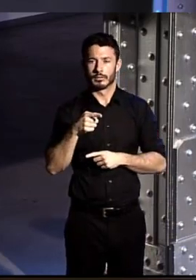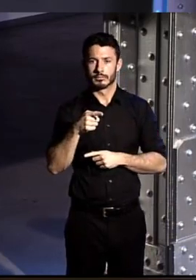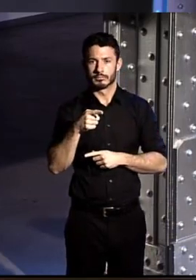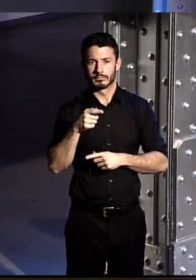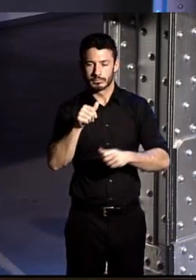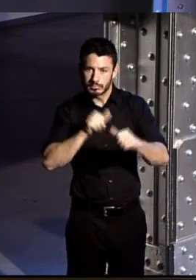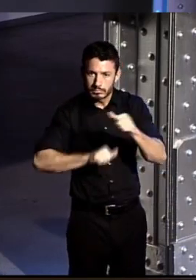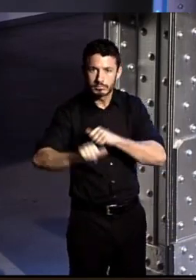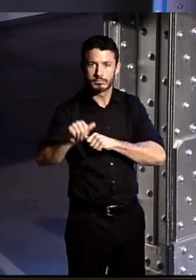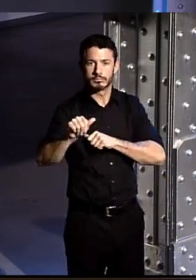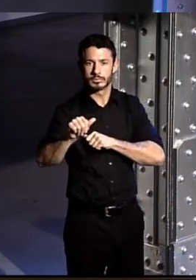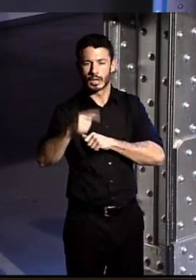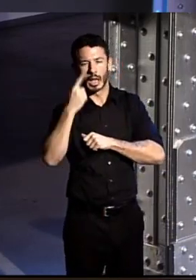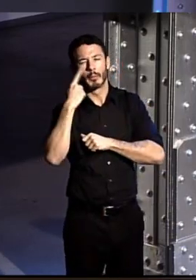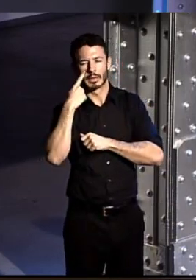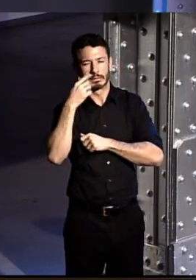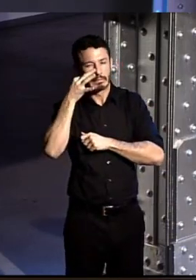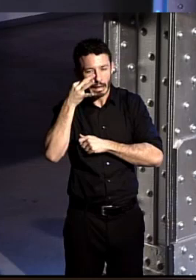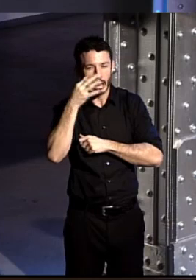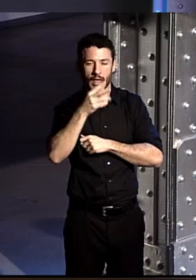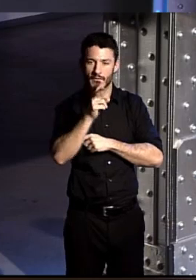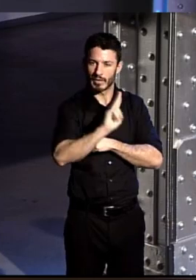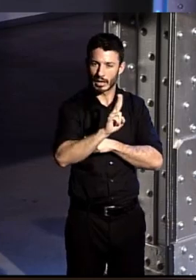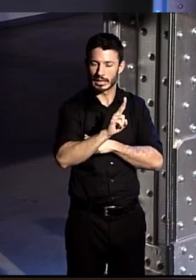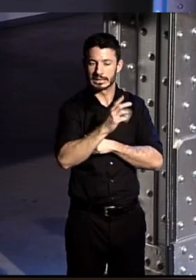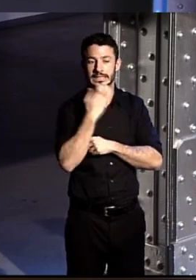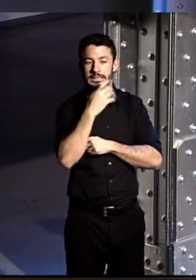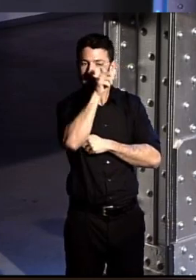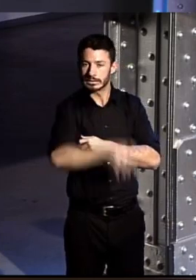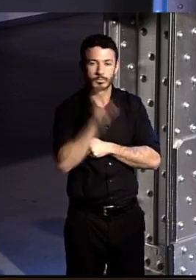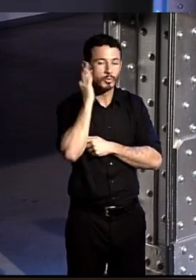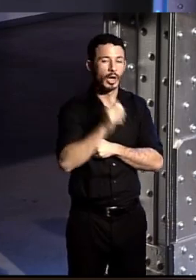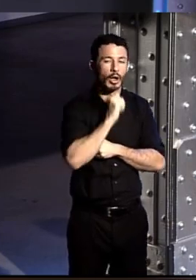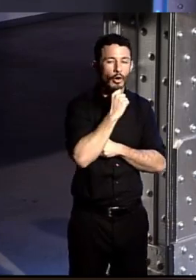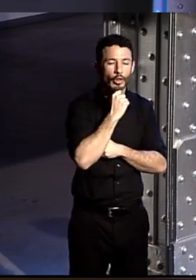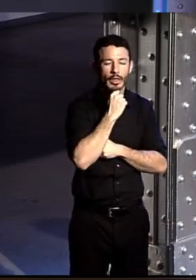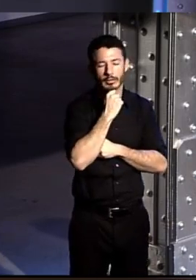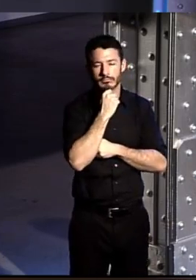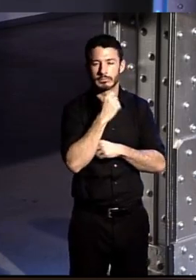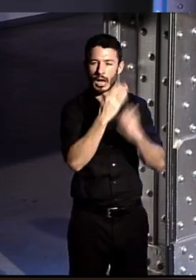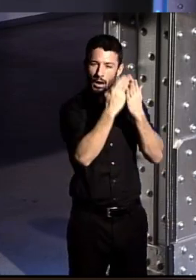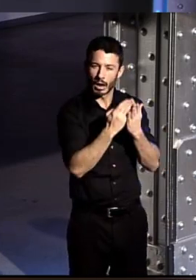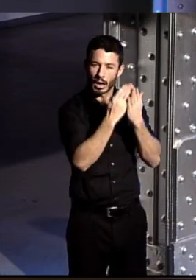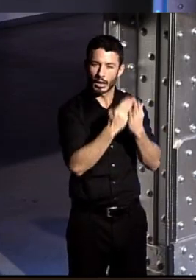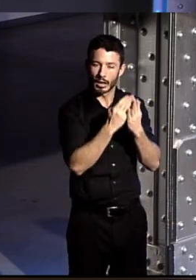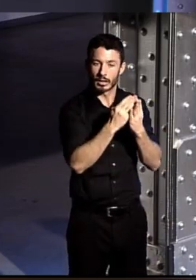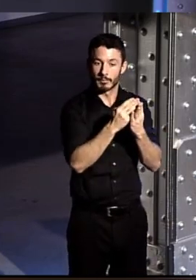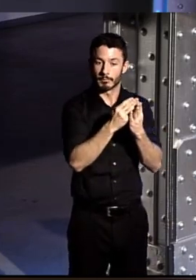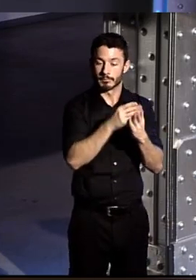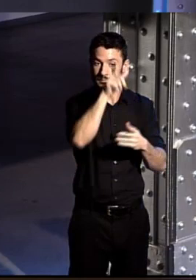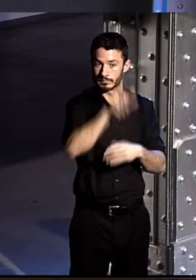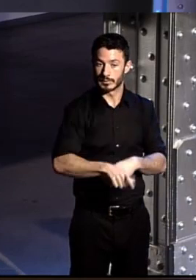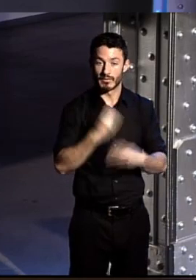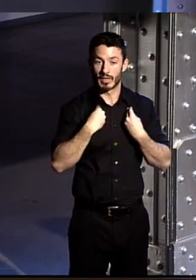partir de allí digo, bueno, vamos a estudiar más la misoginia de Verne, tanto desde el punto de vista de la obra como de la persona.